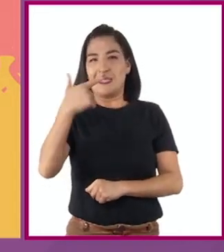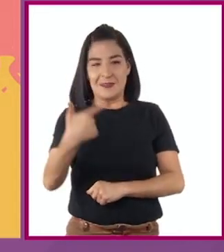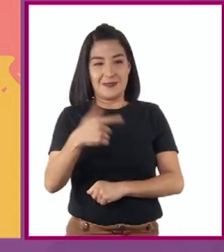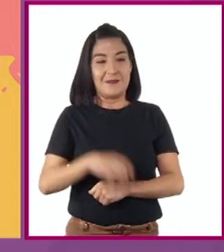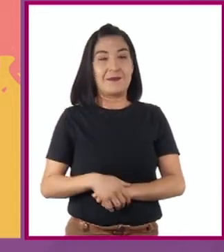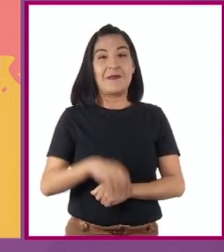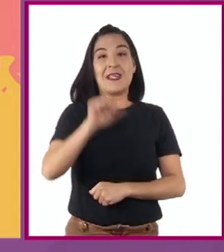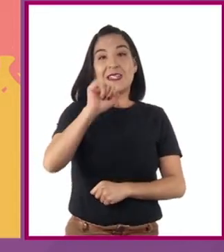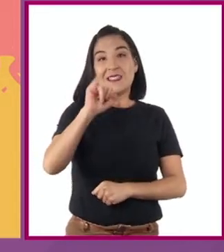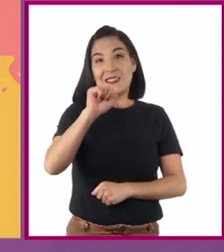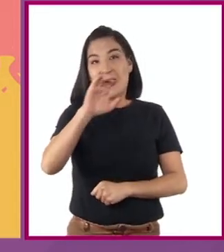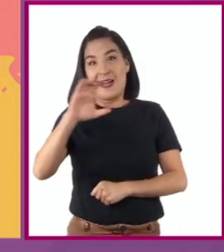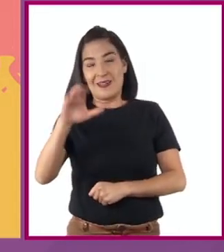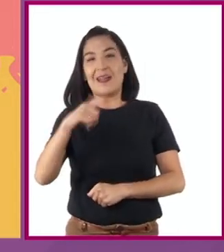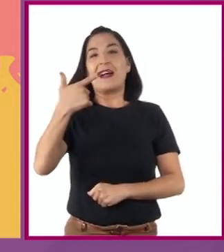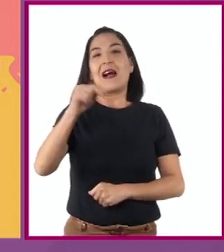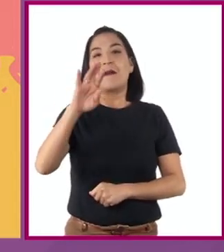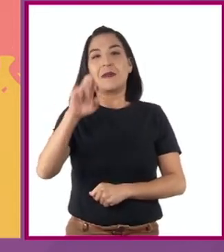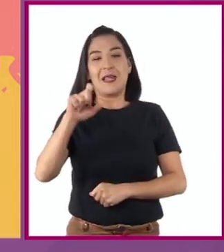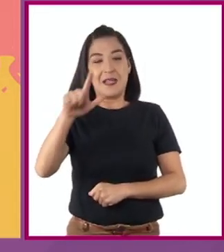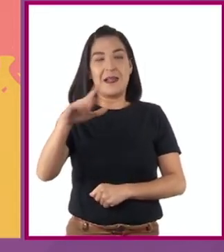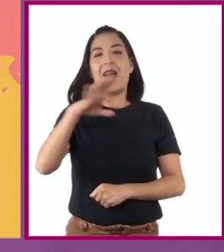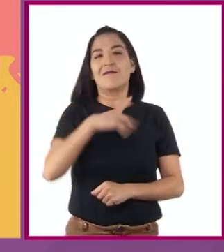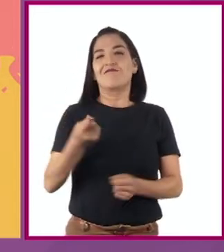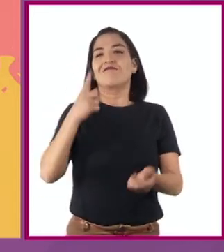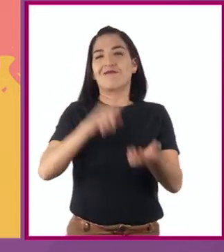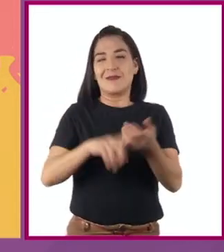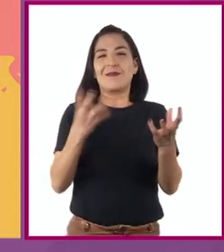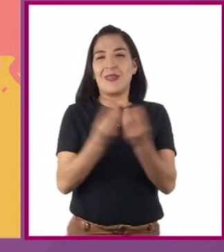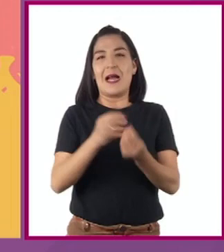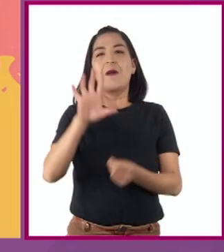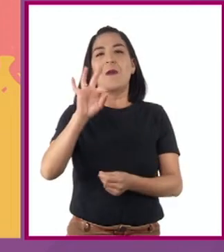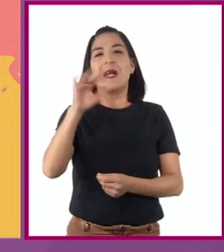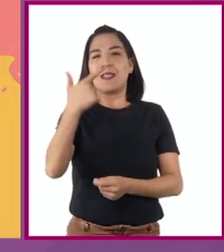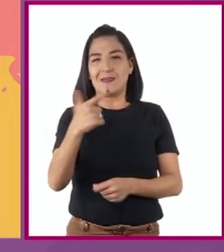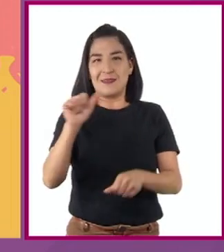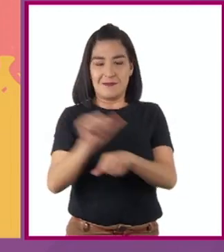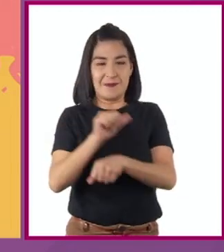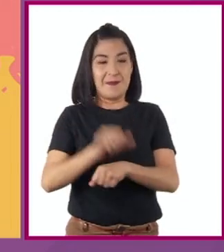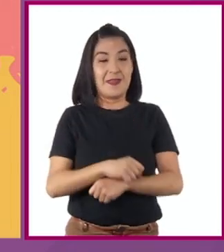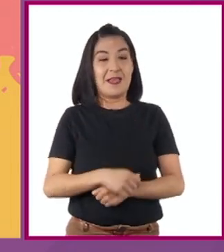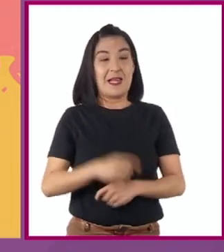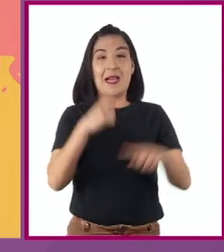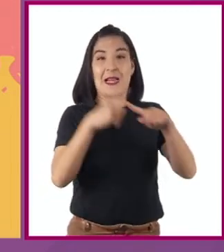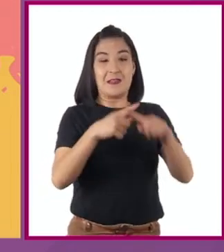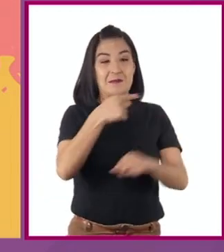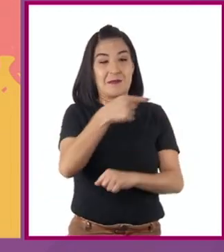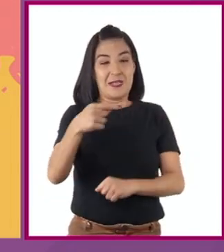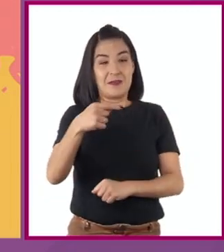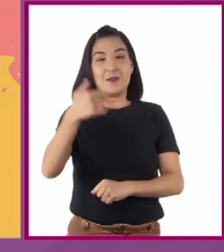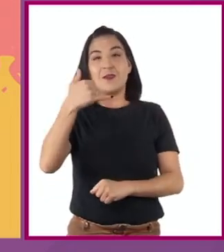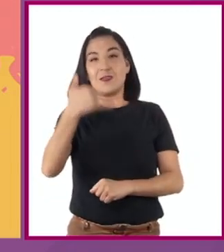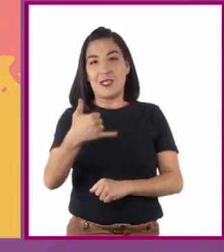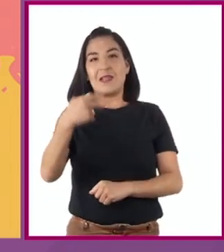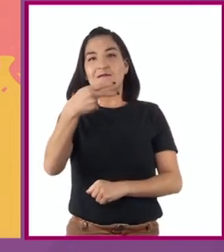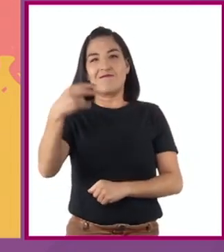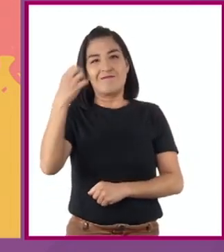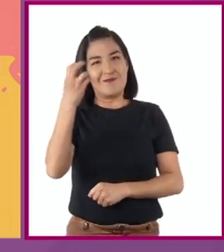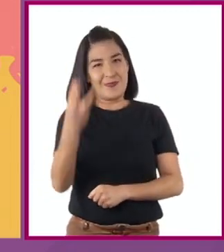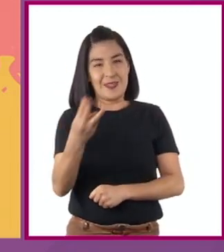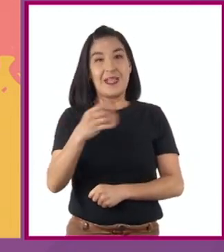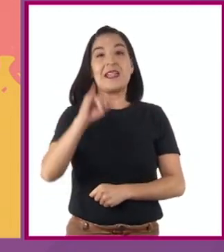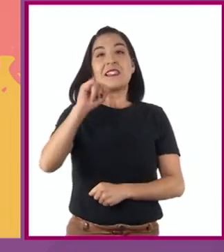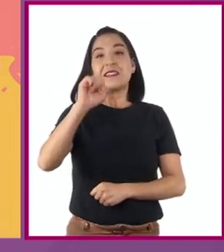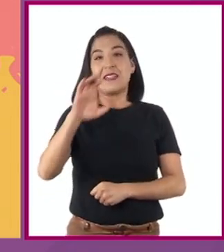Entre Isaac y Gabriel tienen 47 carros. X menos Y es igual a 3. Isaac